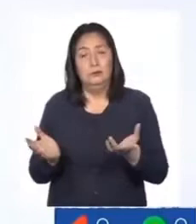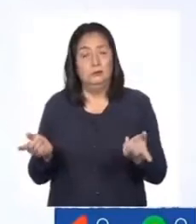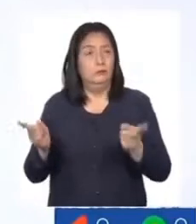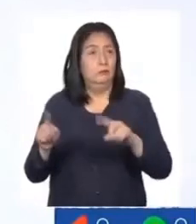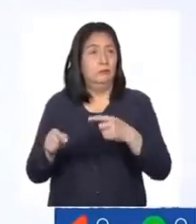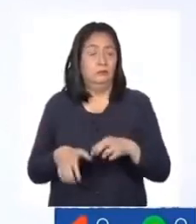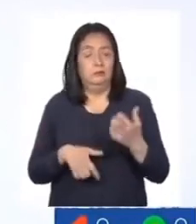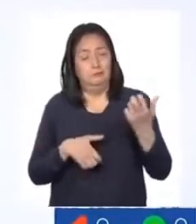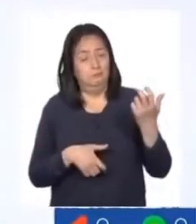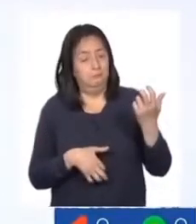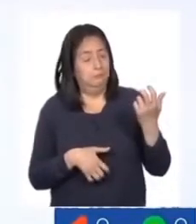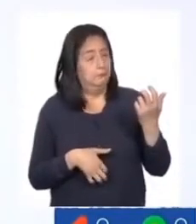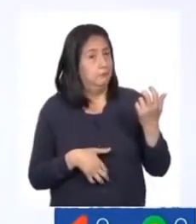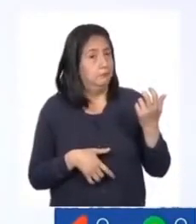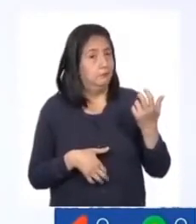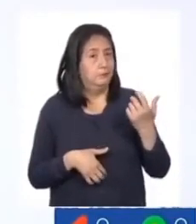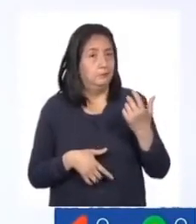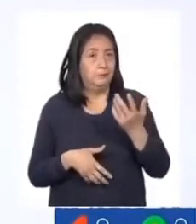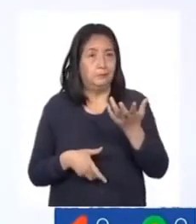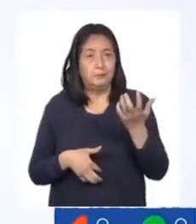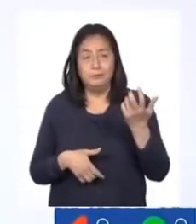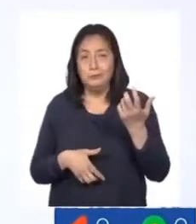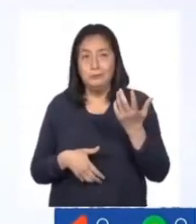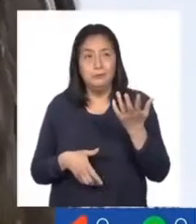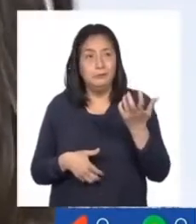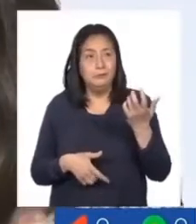cuando tocan una guitarra.